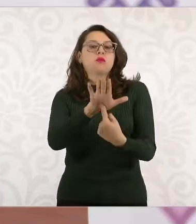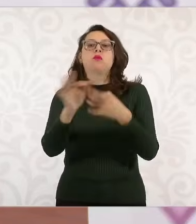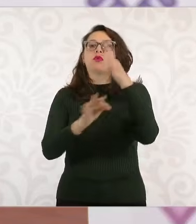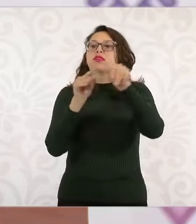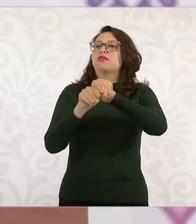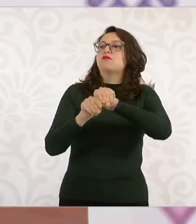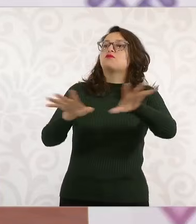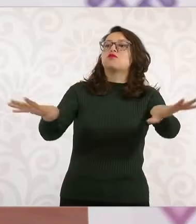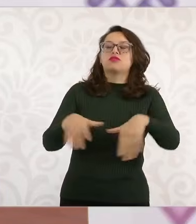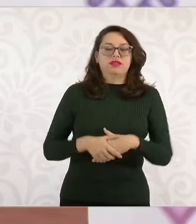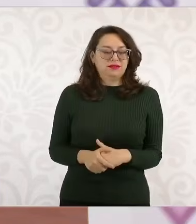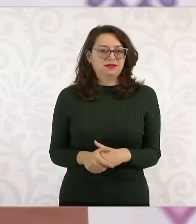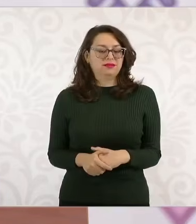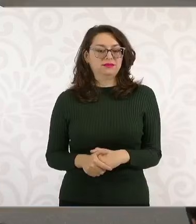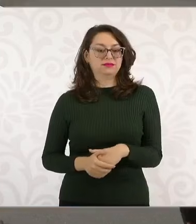por ahí.